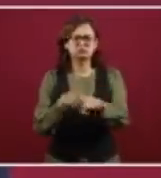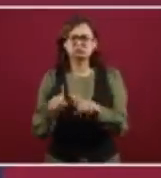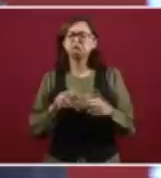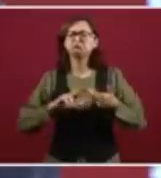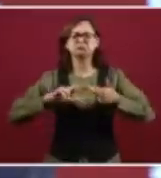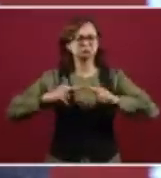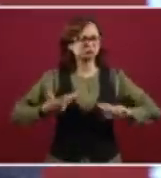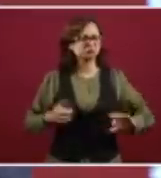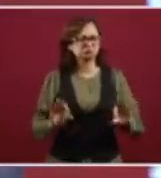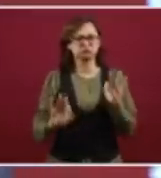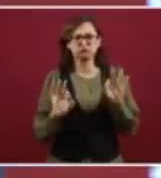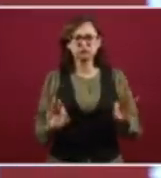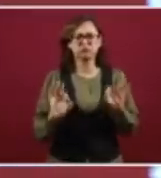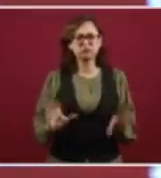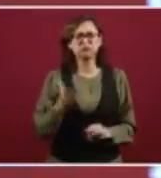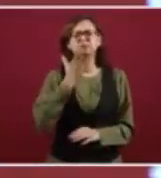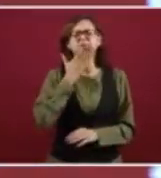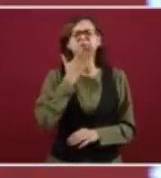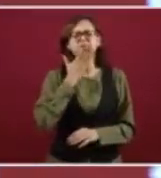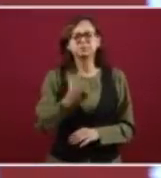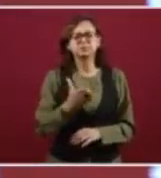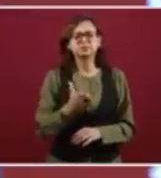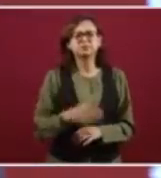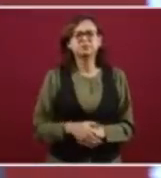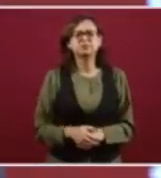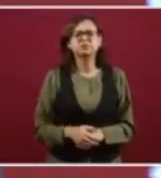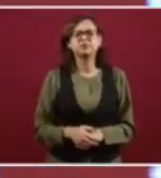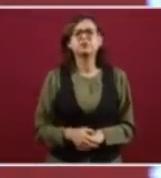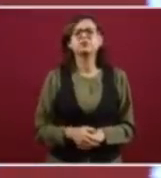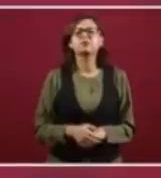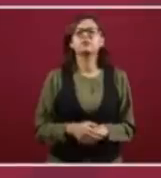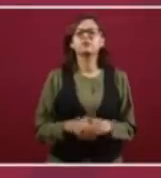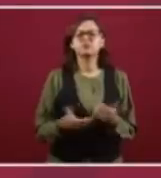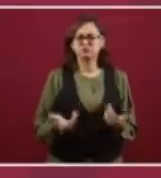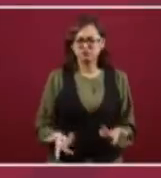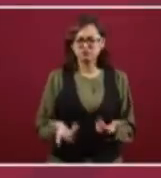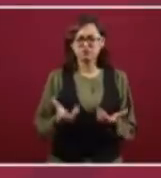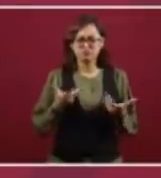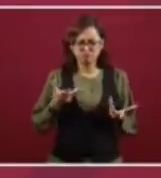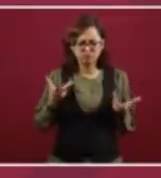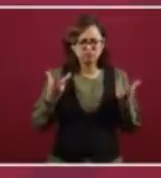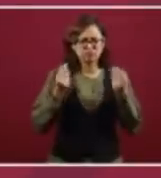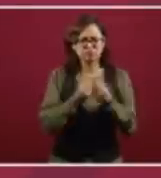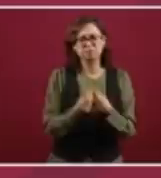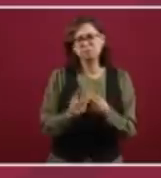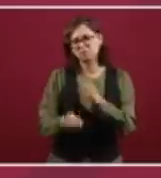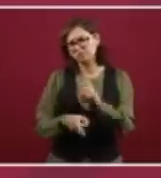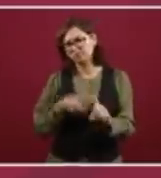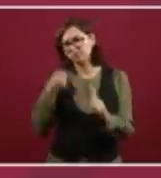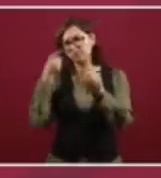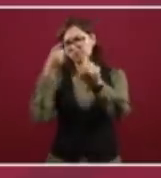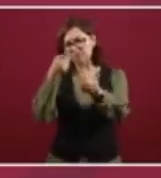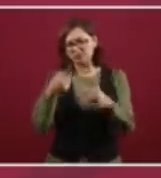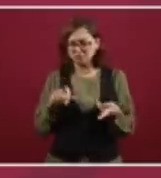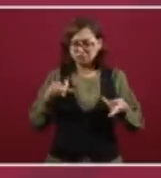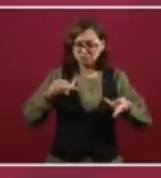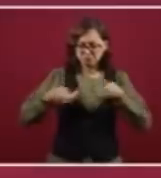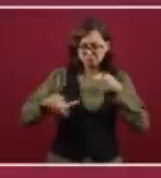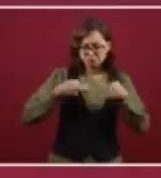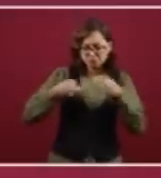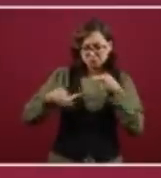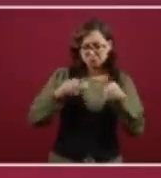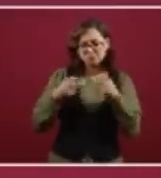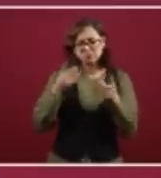en efecto se está trabajando en un plan conjunto de